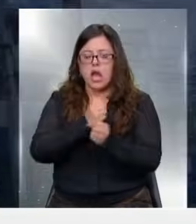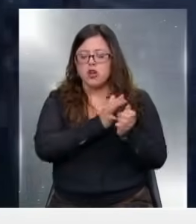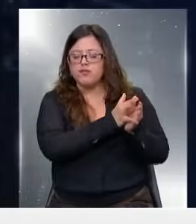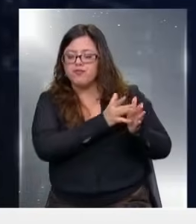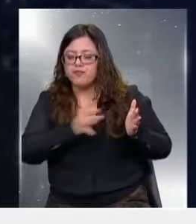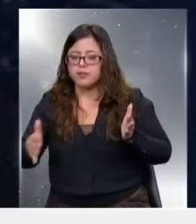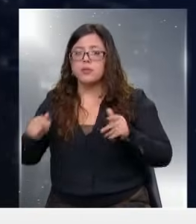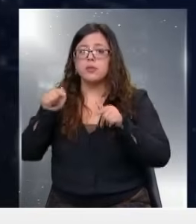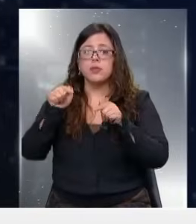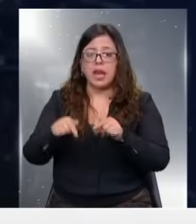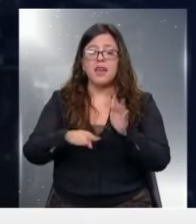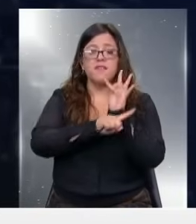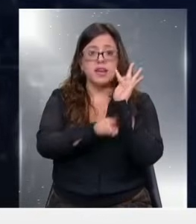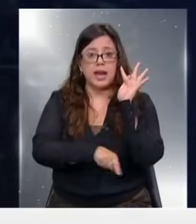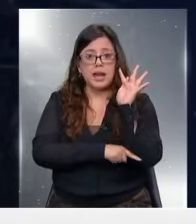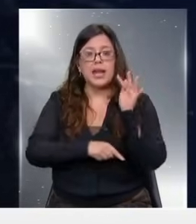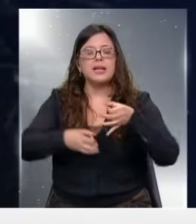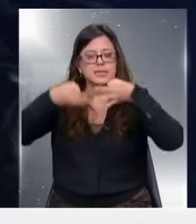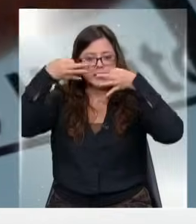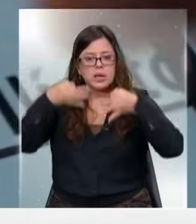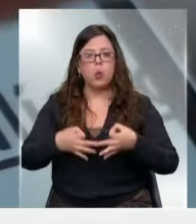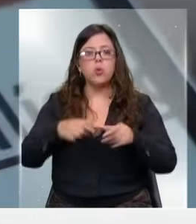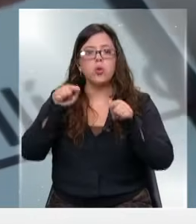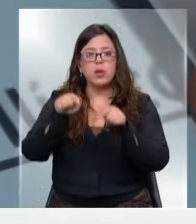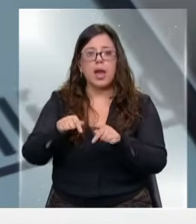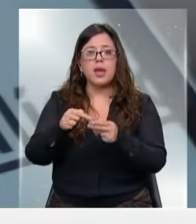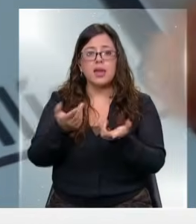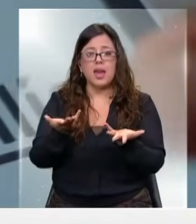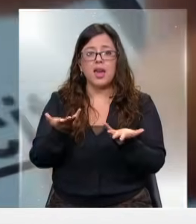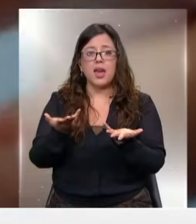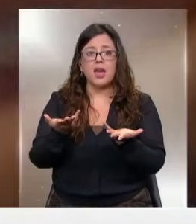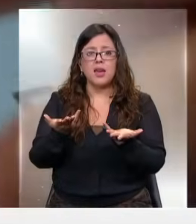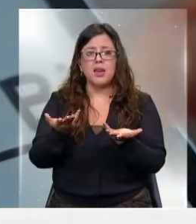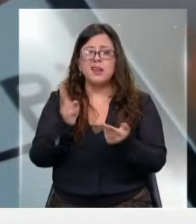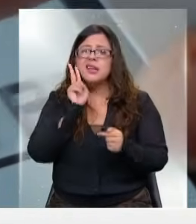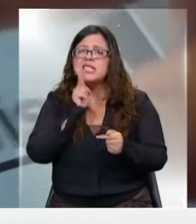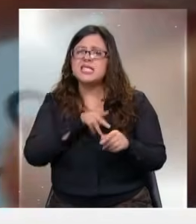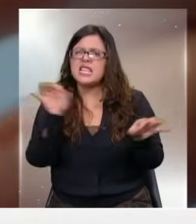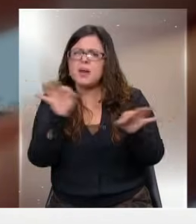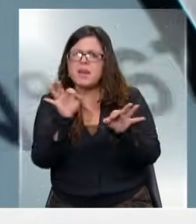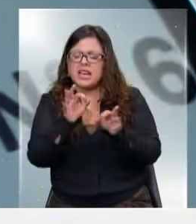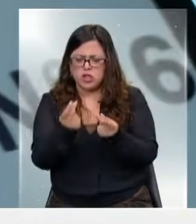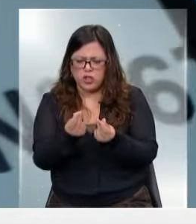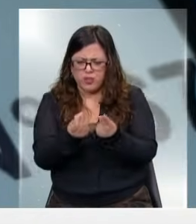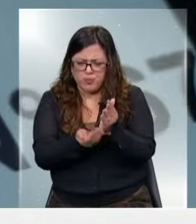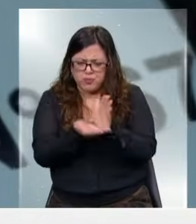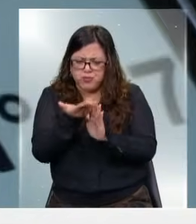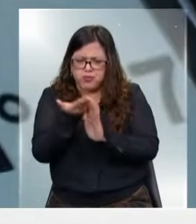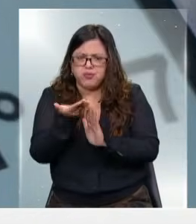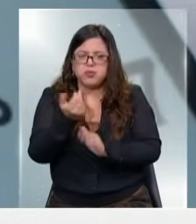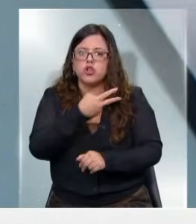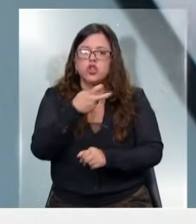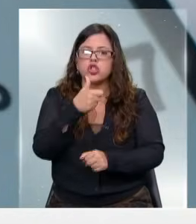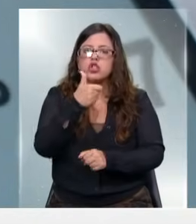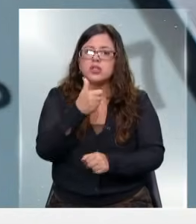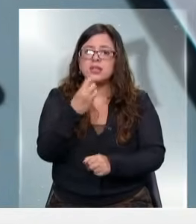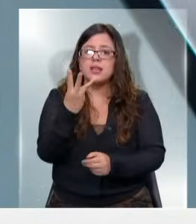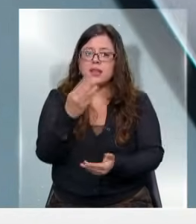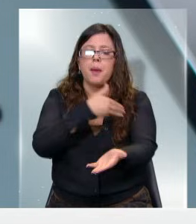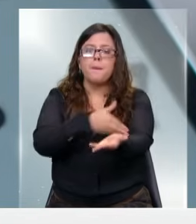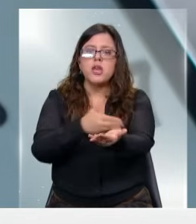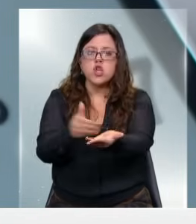Público tiene el convencimiento de que incrementó de manera injustificada su patrimonio en 263